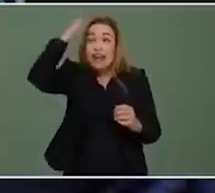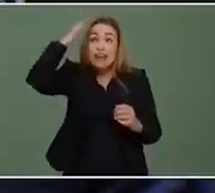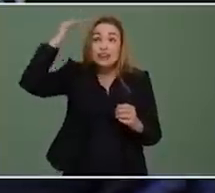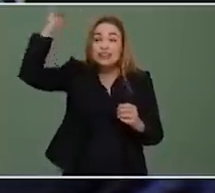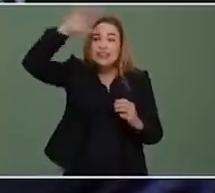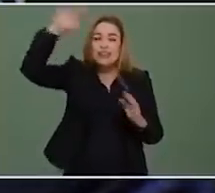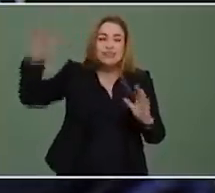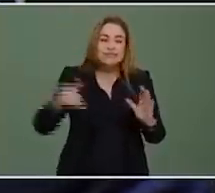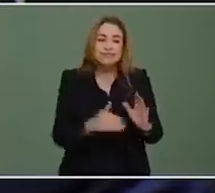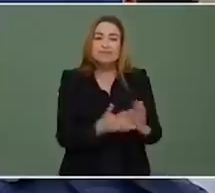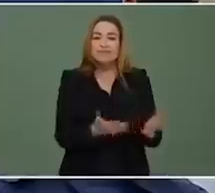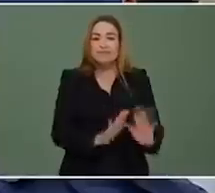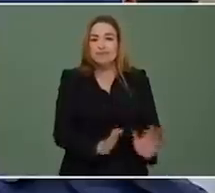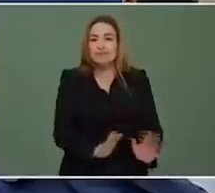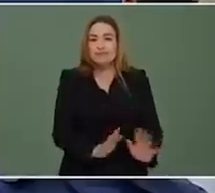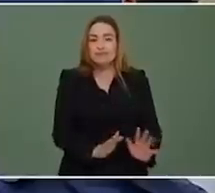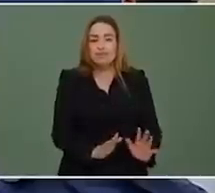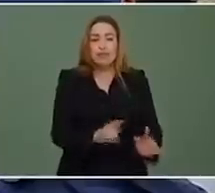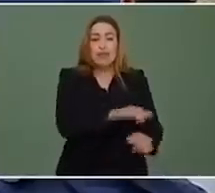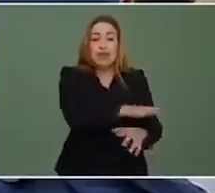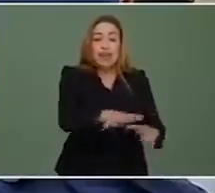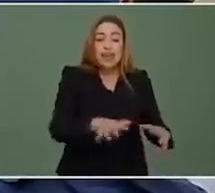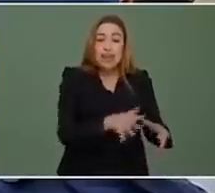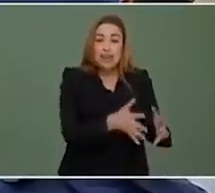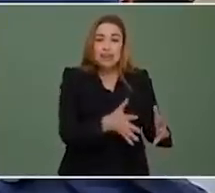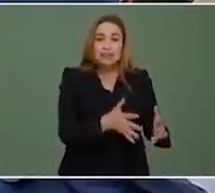ejército mexicano es una gran institución